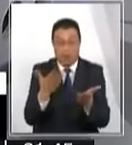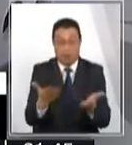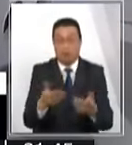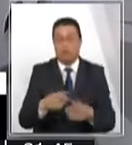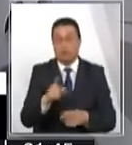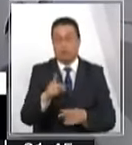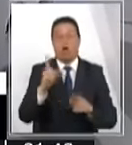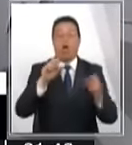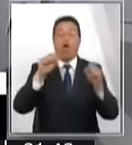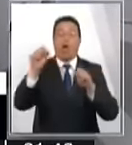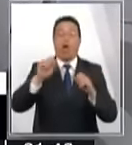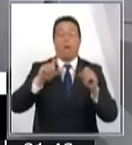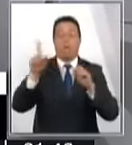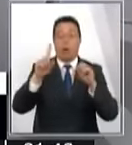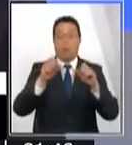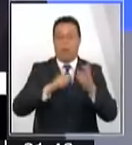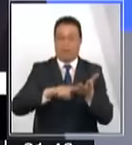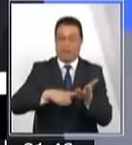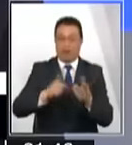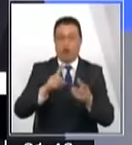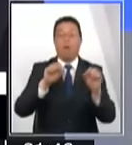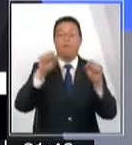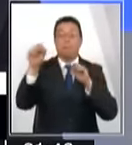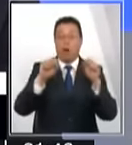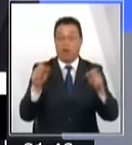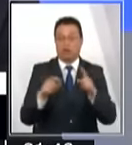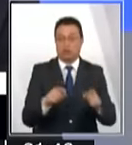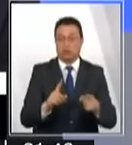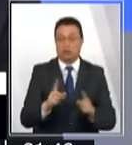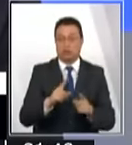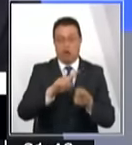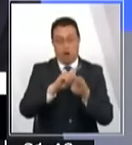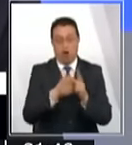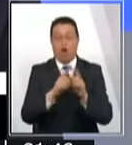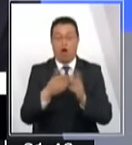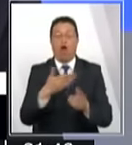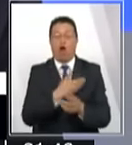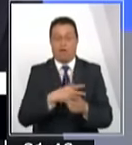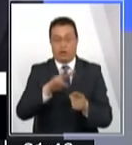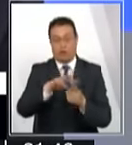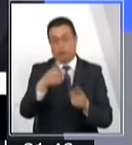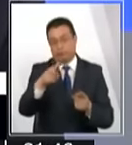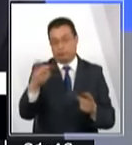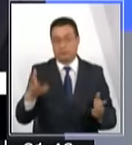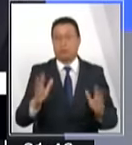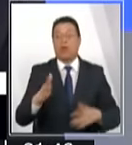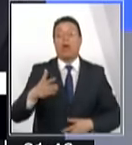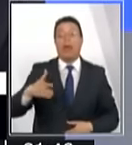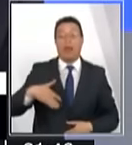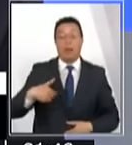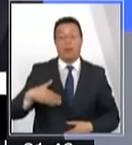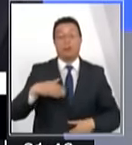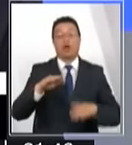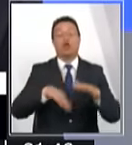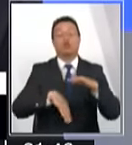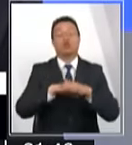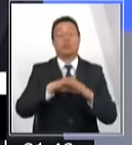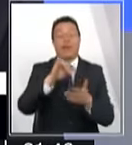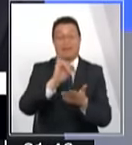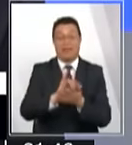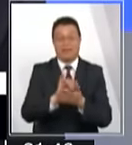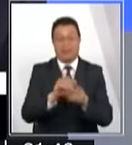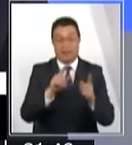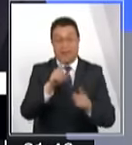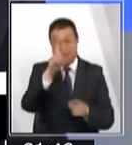político no un técnico porque se cambia gobierno tras gobierno Ah Lamentablemente eh los superintendentes en el caso de superintendentes de